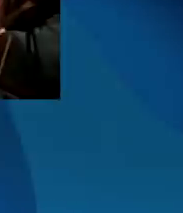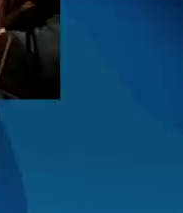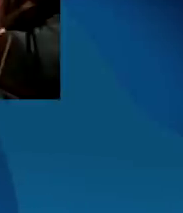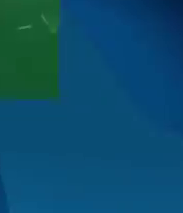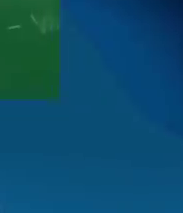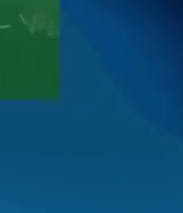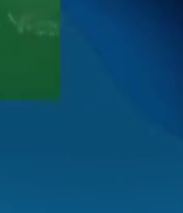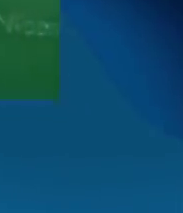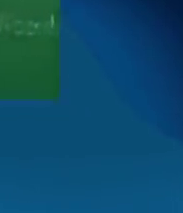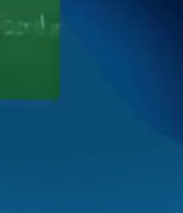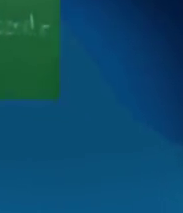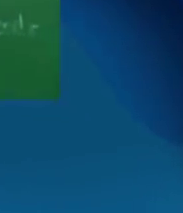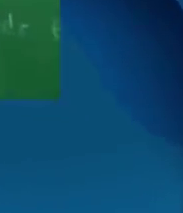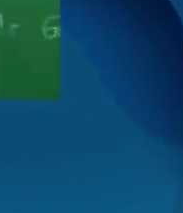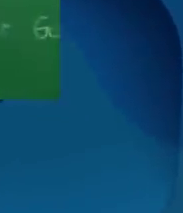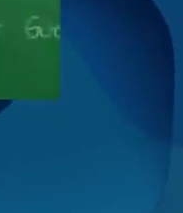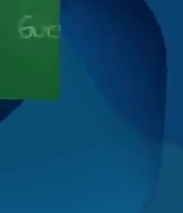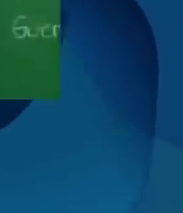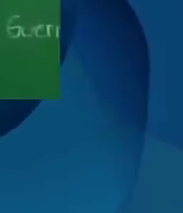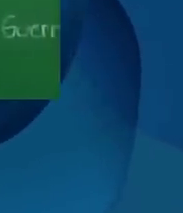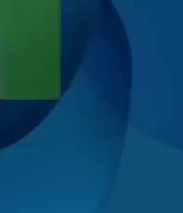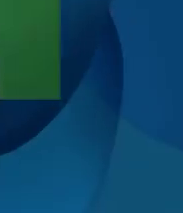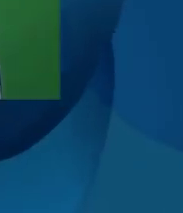Bueno. Profesor. Hola.